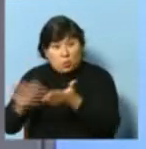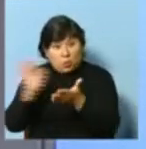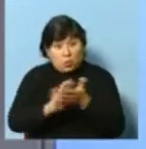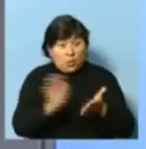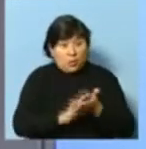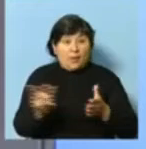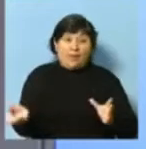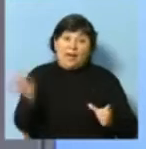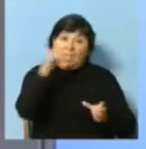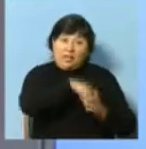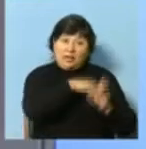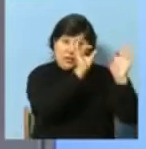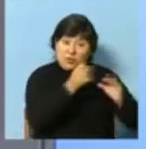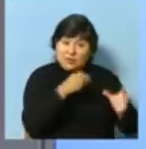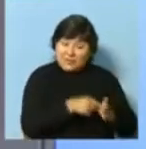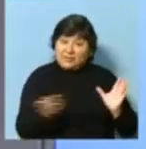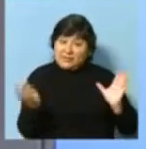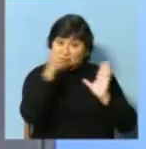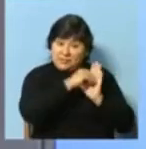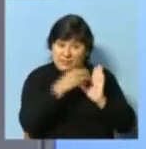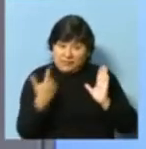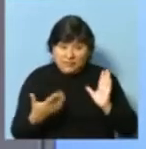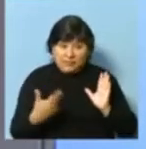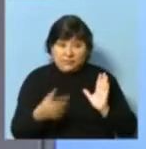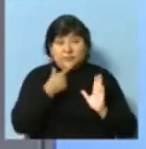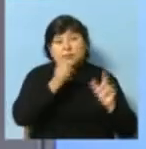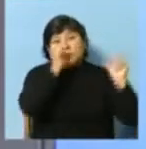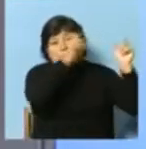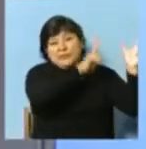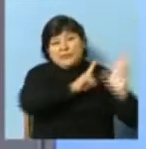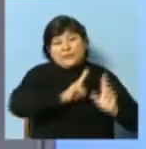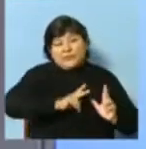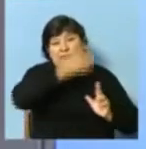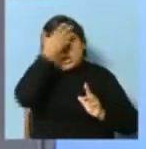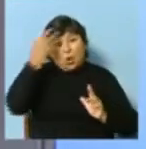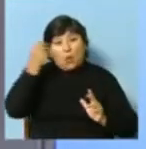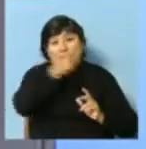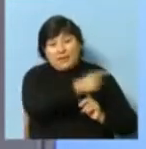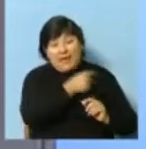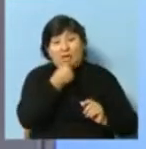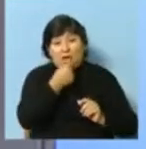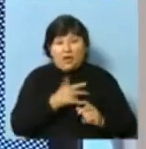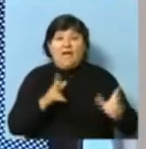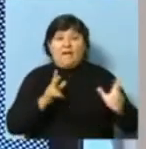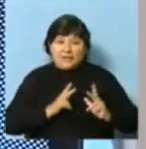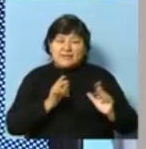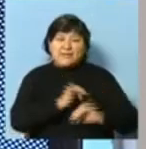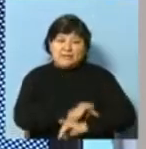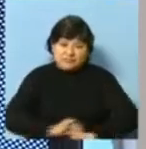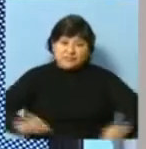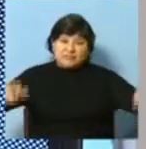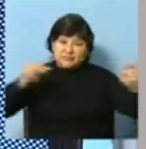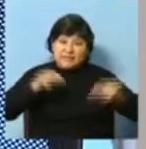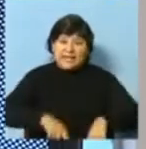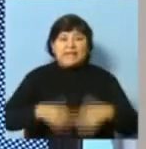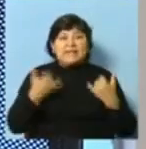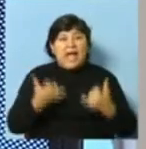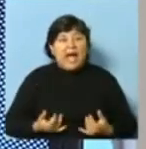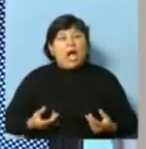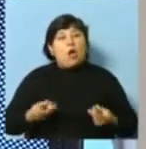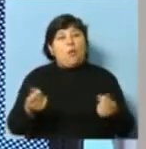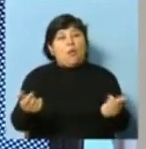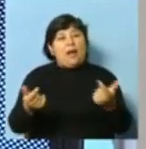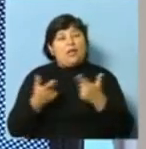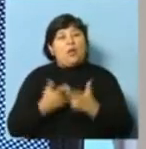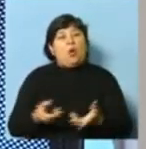planificación hay una buena noticia y el gobernador ha comprado una planta asfáltica que va a estar destinada a los